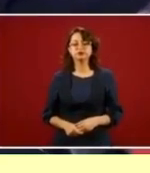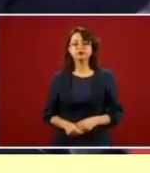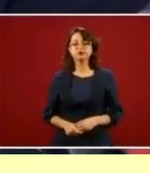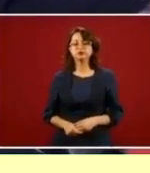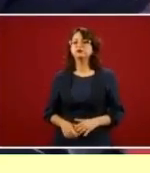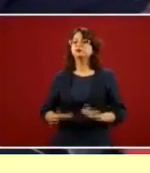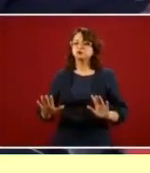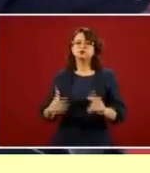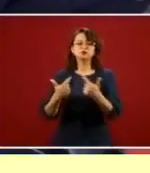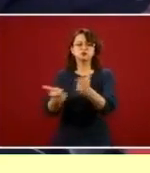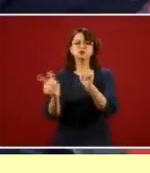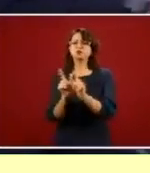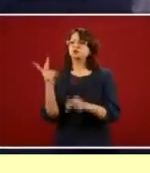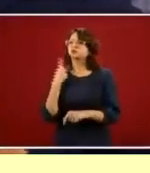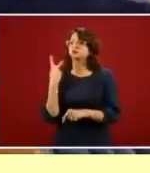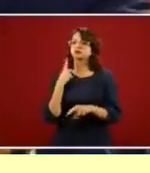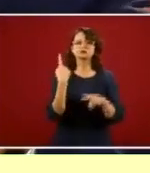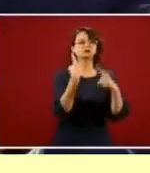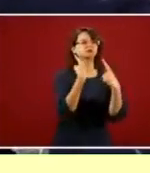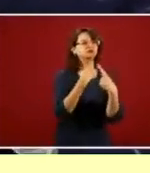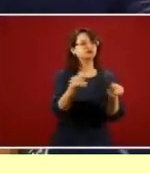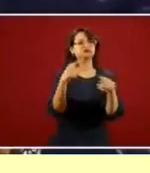existan los partidos y